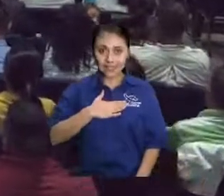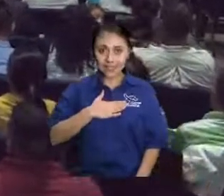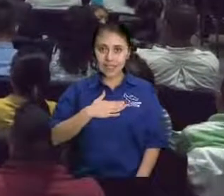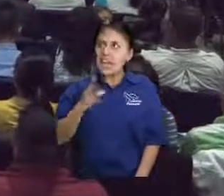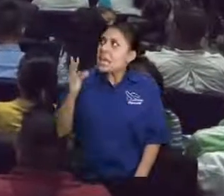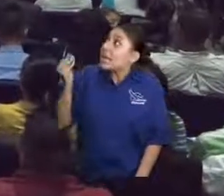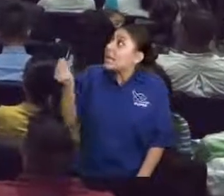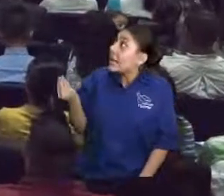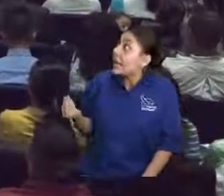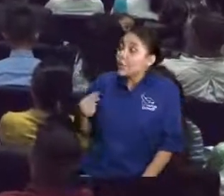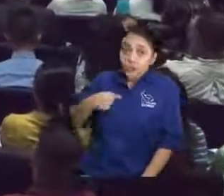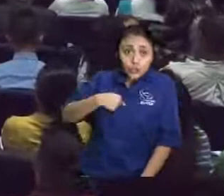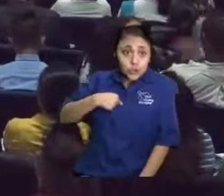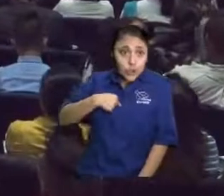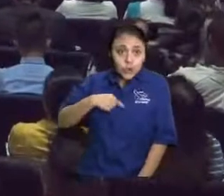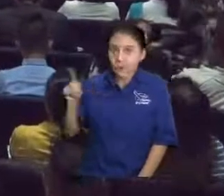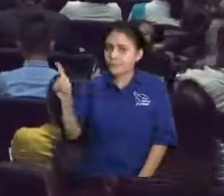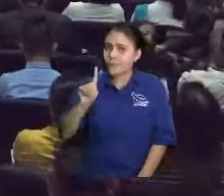Que